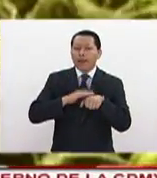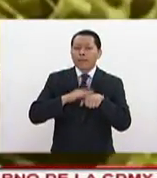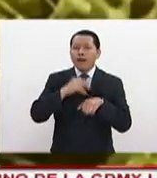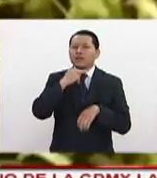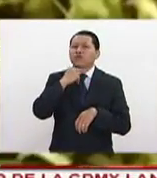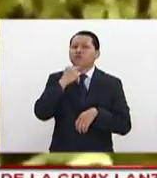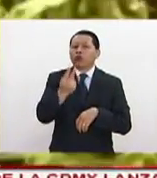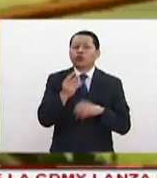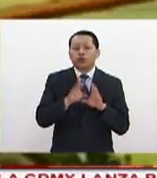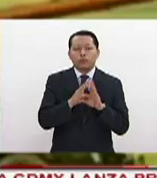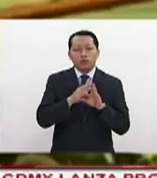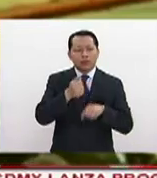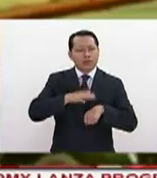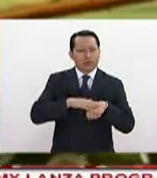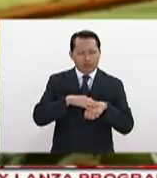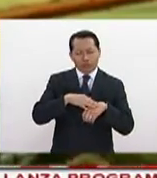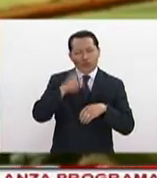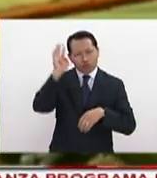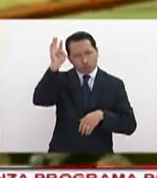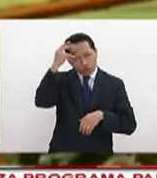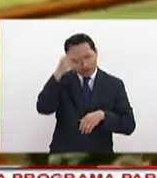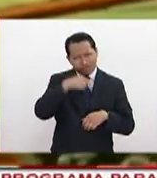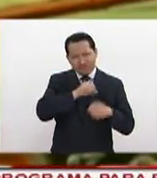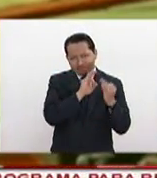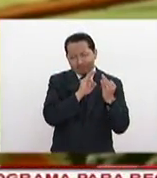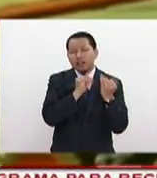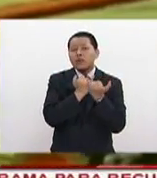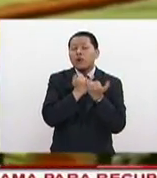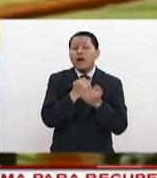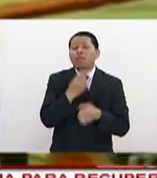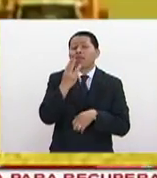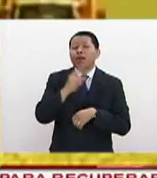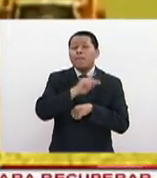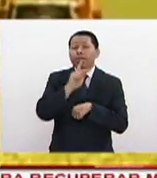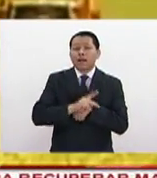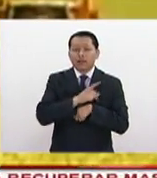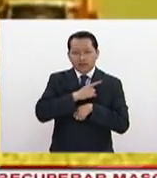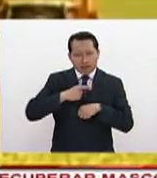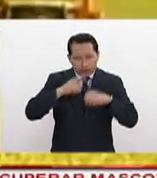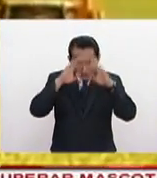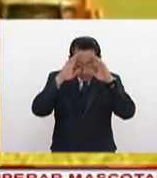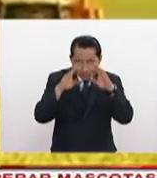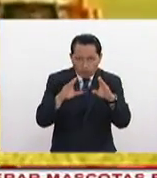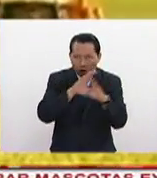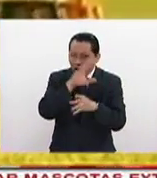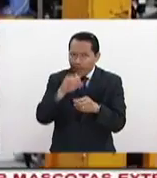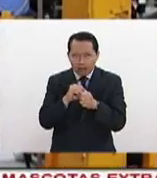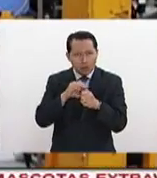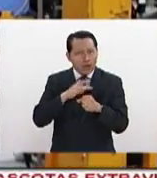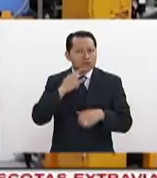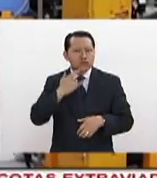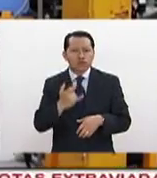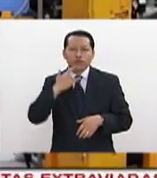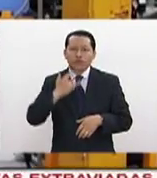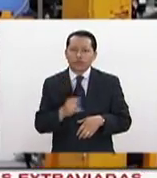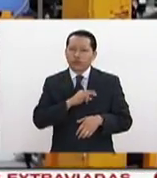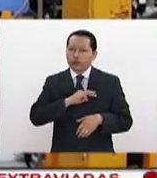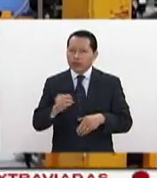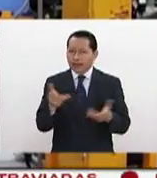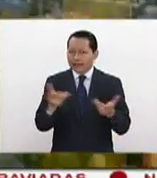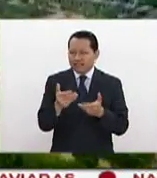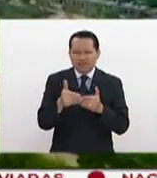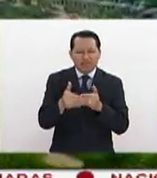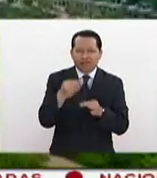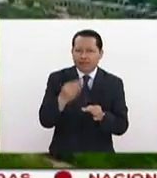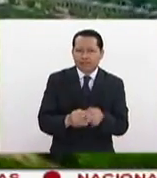voz frente a la administración de Donald Trump. Apuntó que los tres países deben concentrar todos los esfuerzos posibles para concluir lo